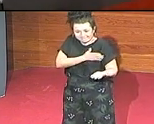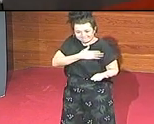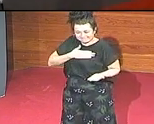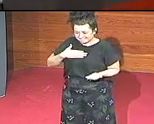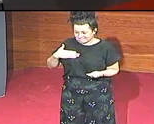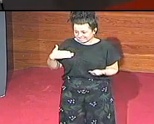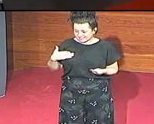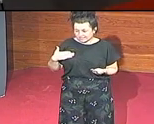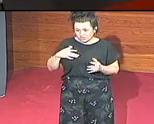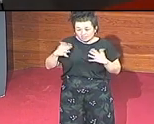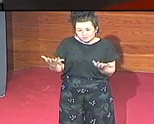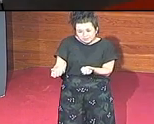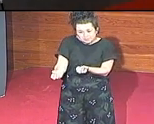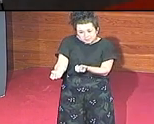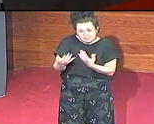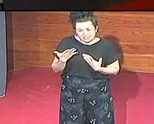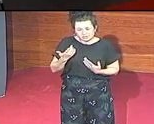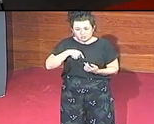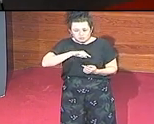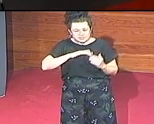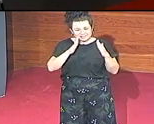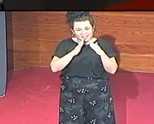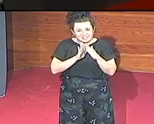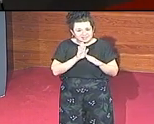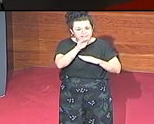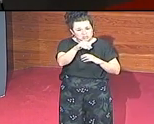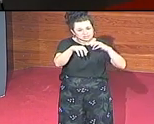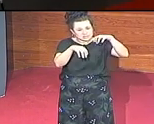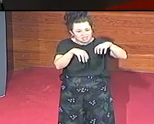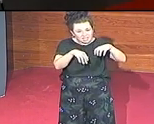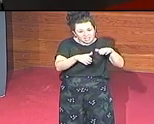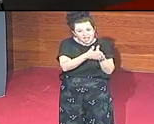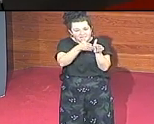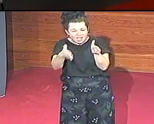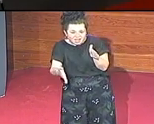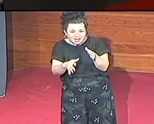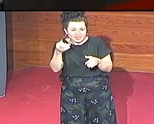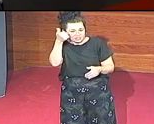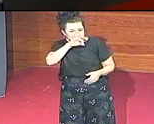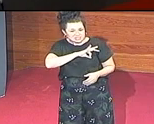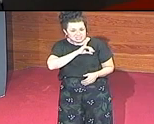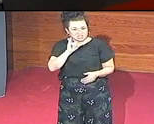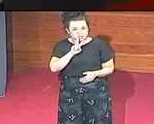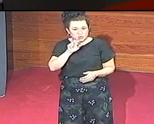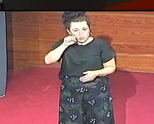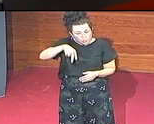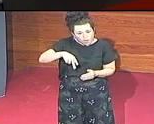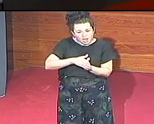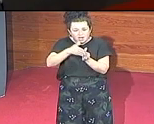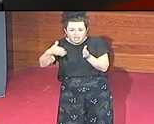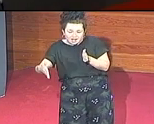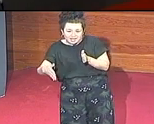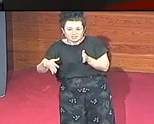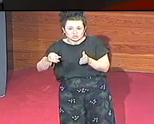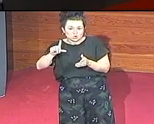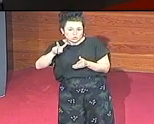entonces me contó es nuestra casa estaba en la montaña estaba ahí al lado estaba la del señor juan la señora luisa celoso fiat a la que había un ya no